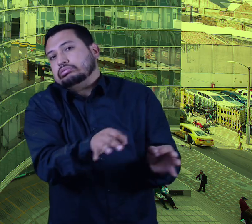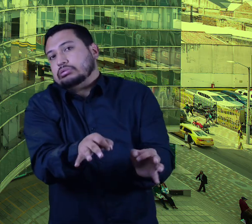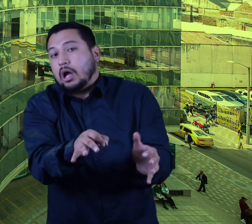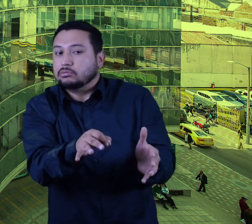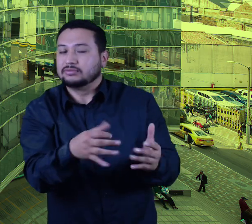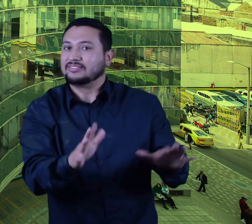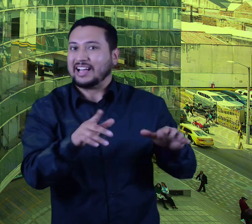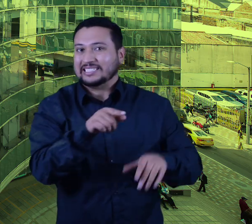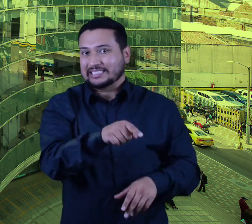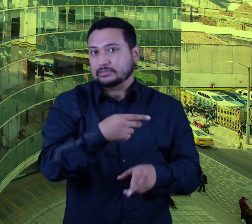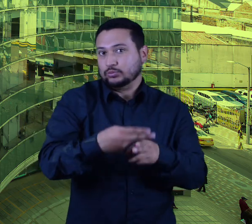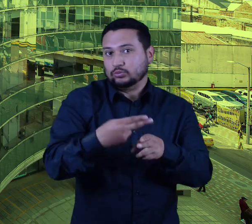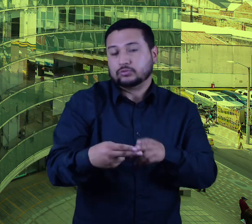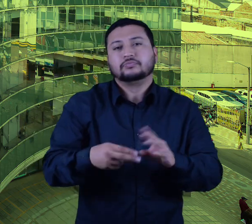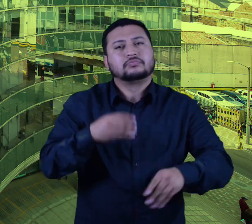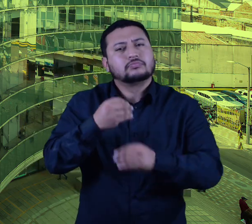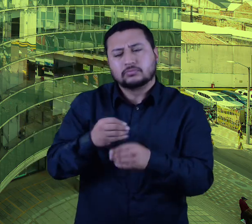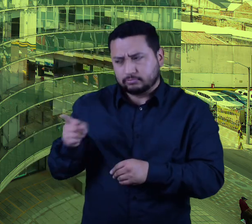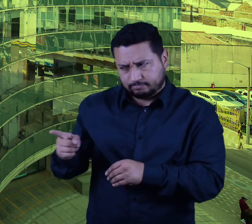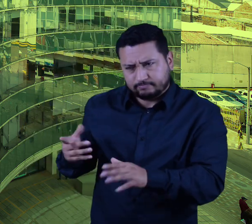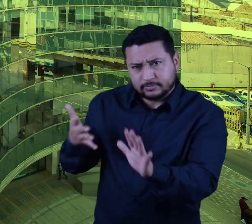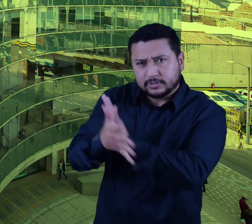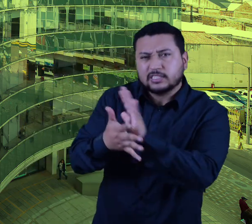recuérdenos, que vamos a hacer con todas las barandas, todas las